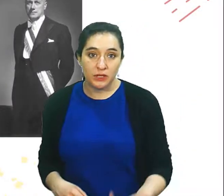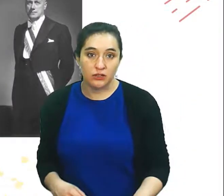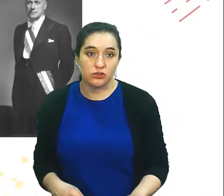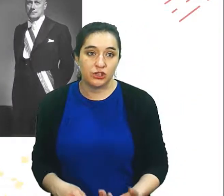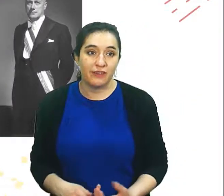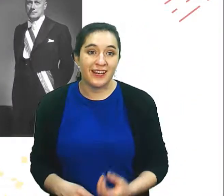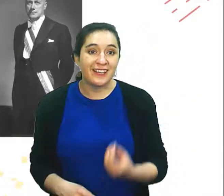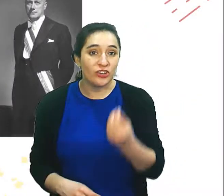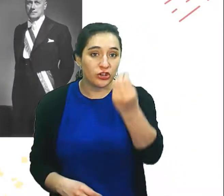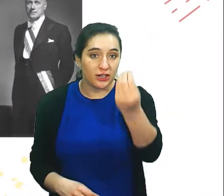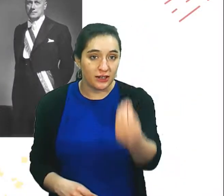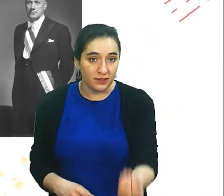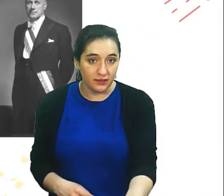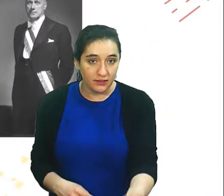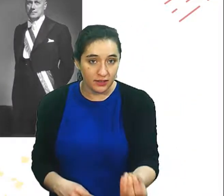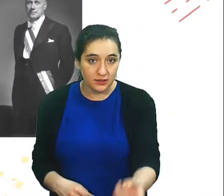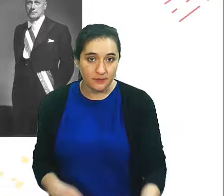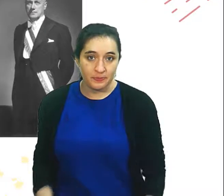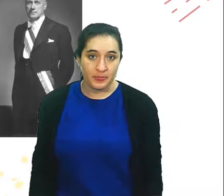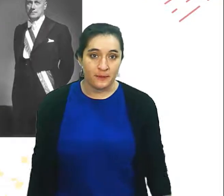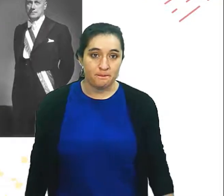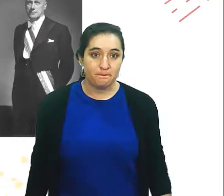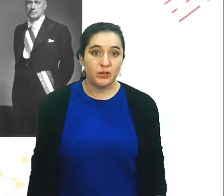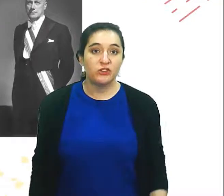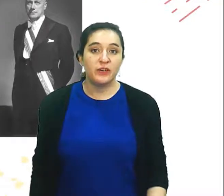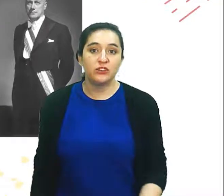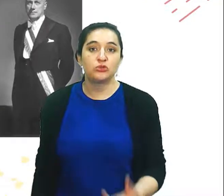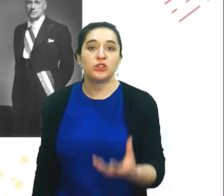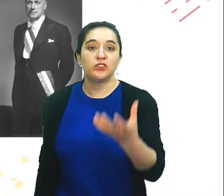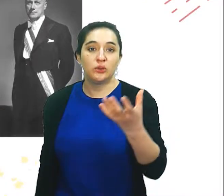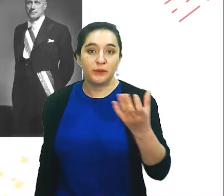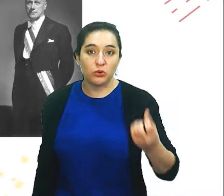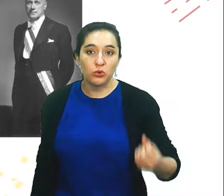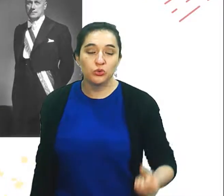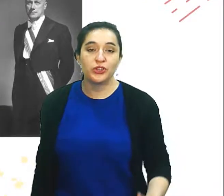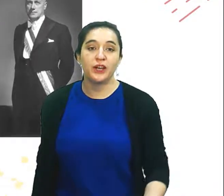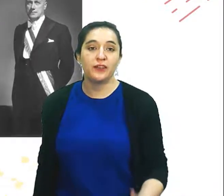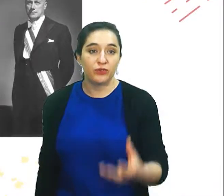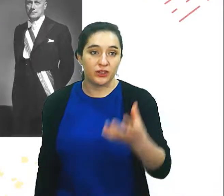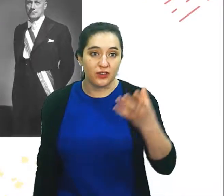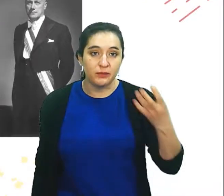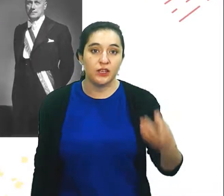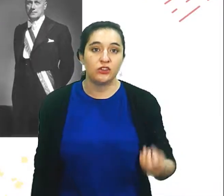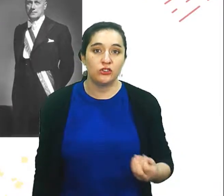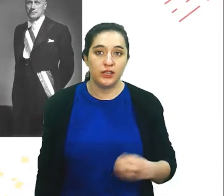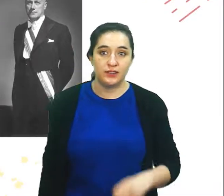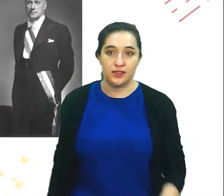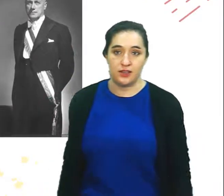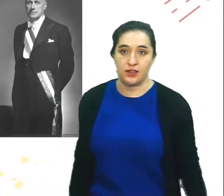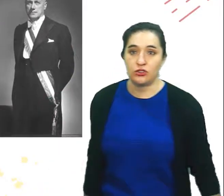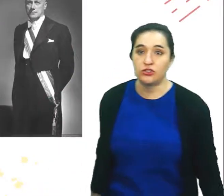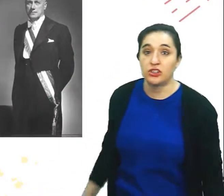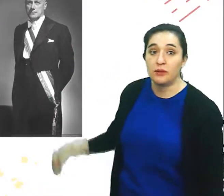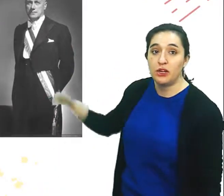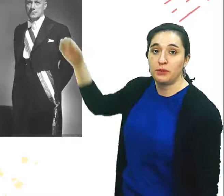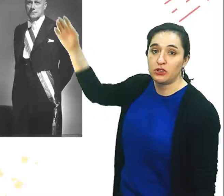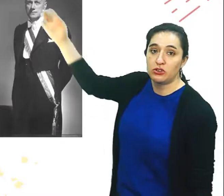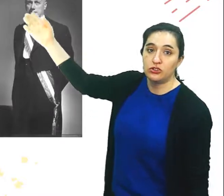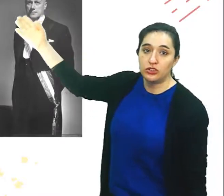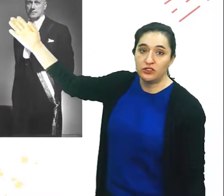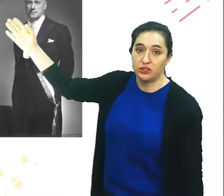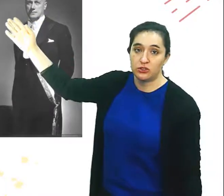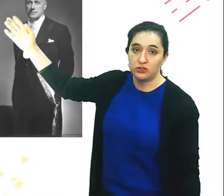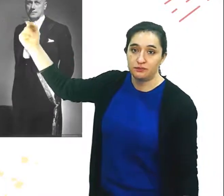ir adoptando, si bien hay hitos relevantes, pero van a ir surgiendo preguntas, enfrentamientos, etc. Entonces tenemos el